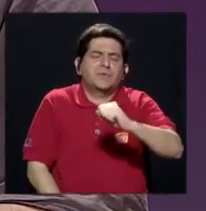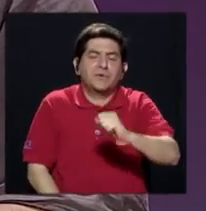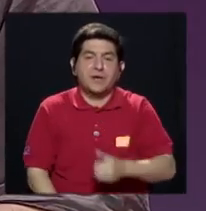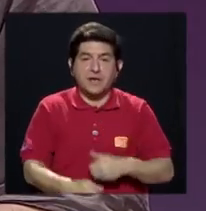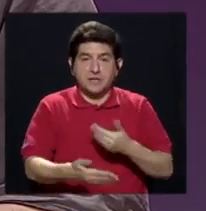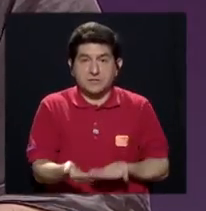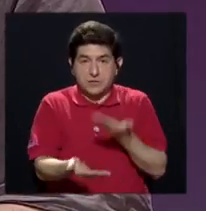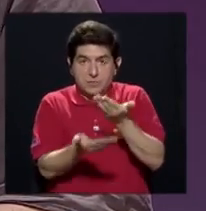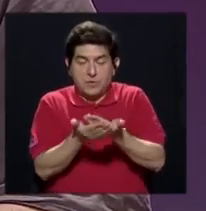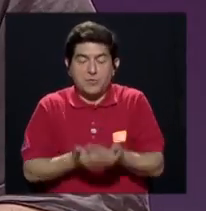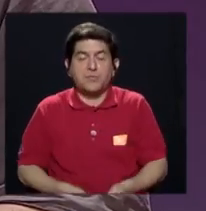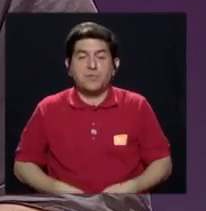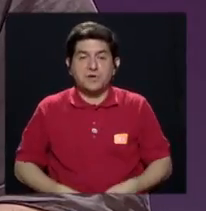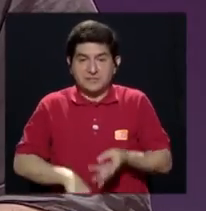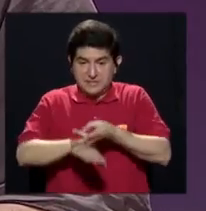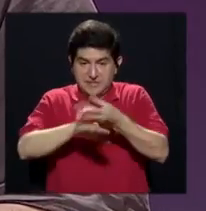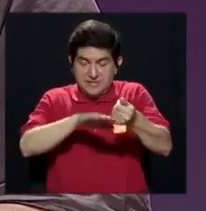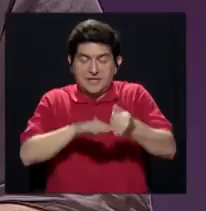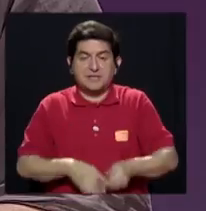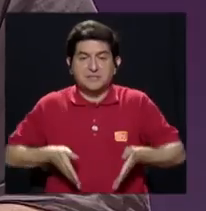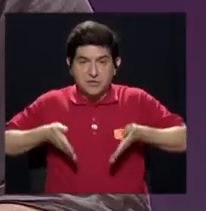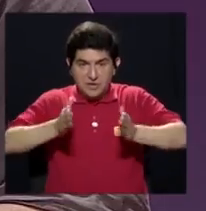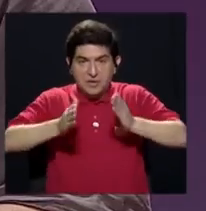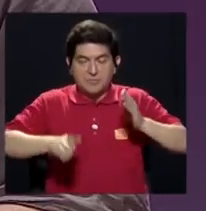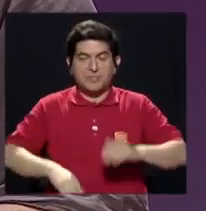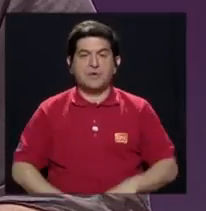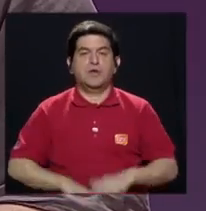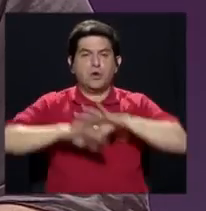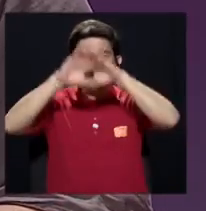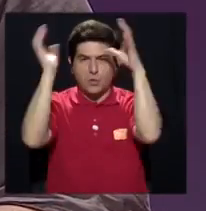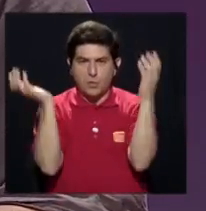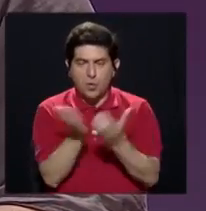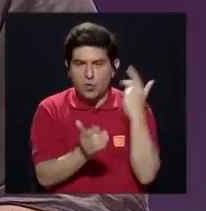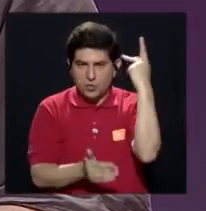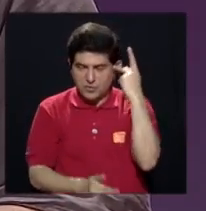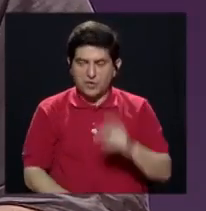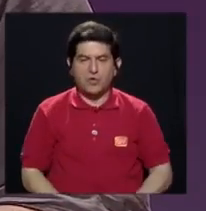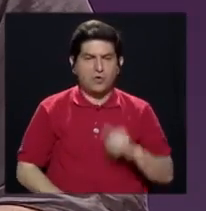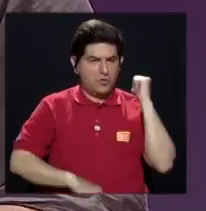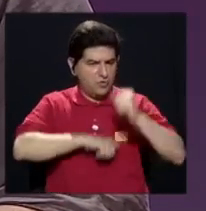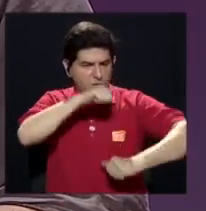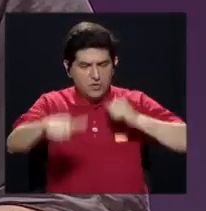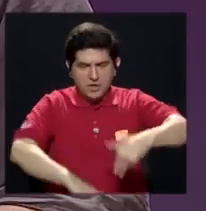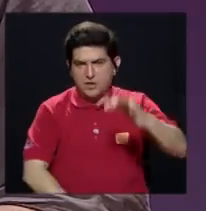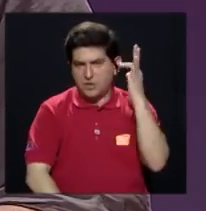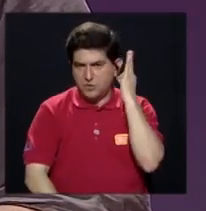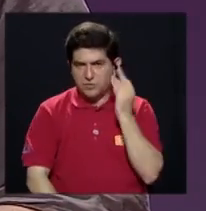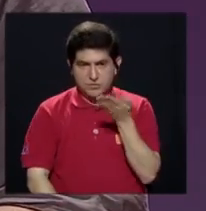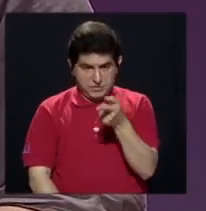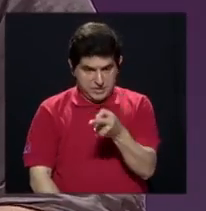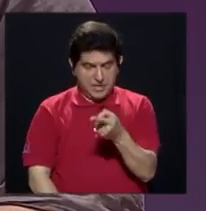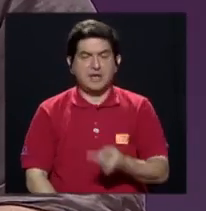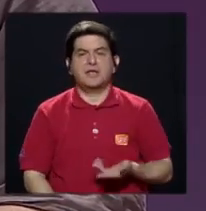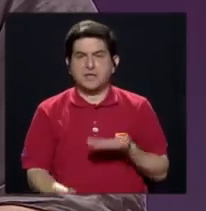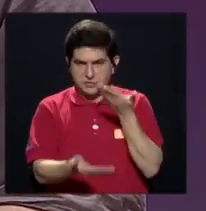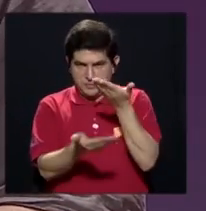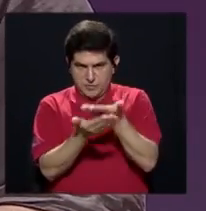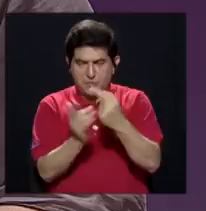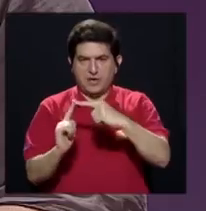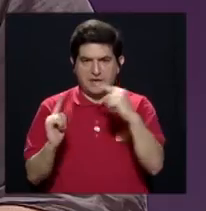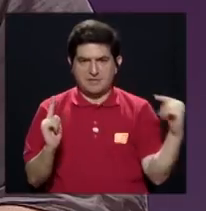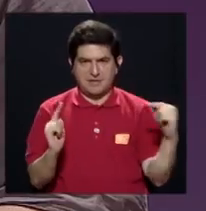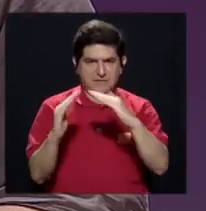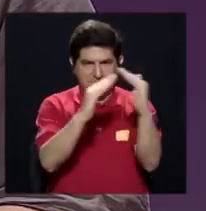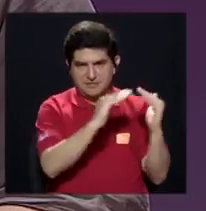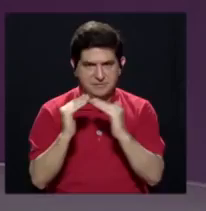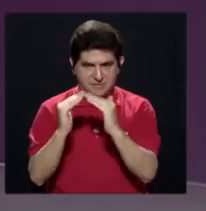propuesta de sanación como camino cósmico político desde este feminismo comunitario que que nos Proponen las compañeras y yo quisiera